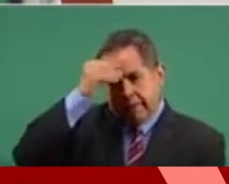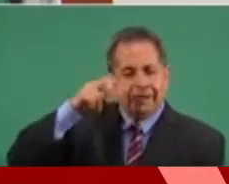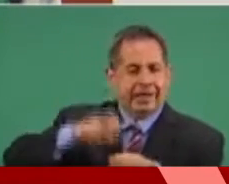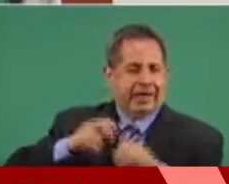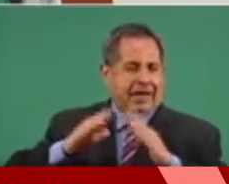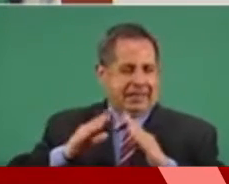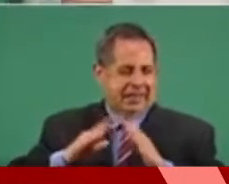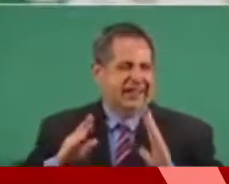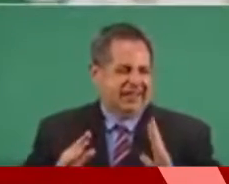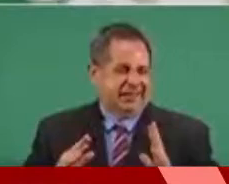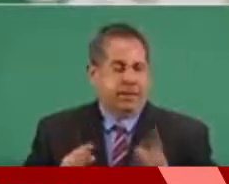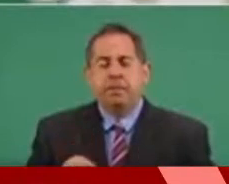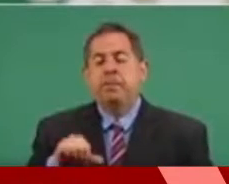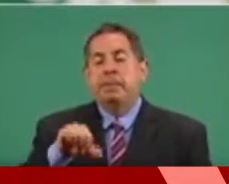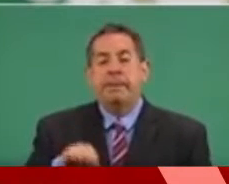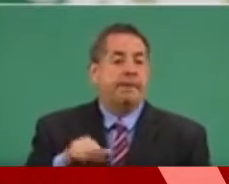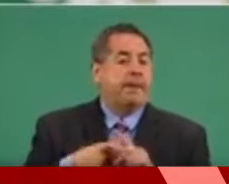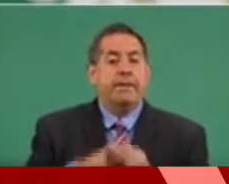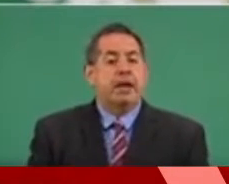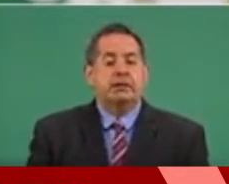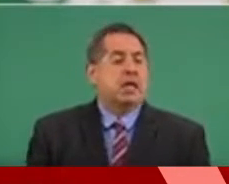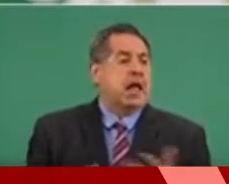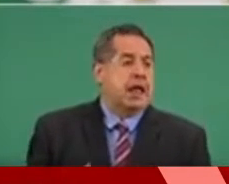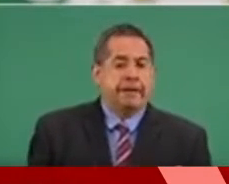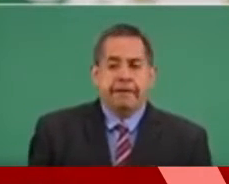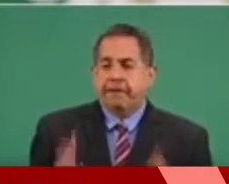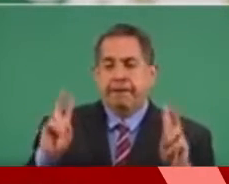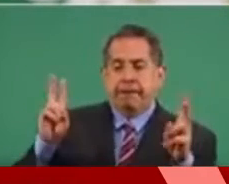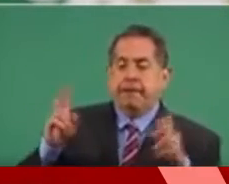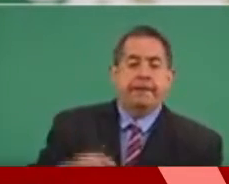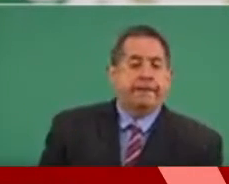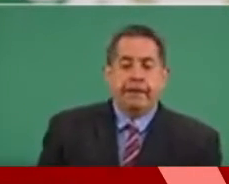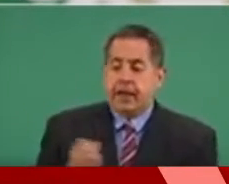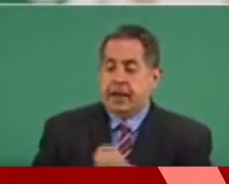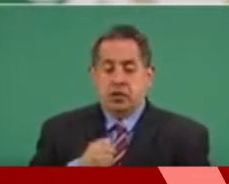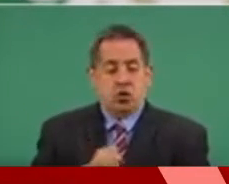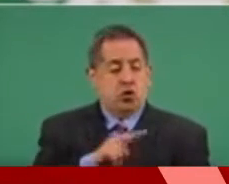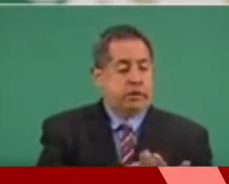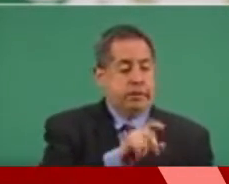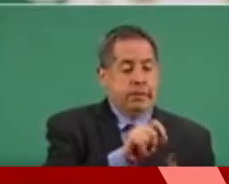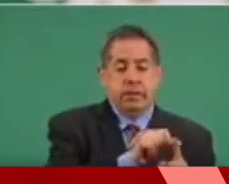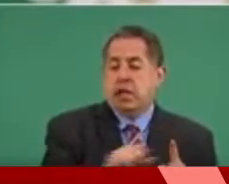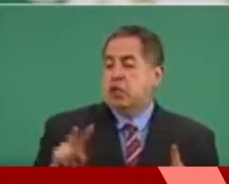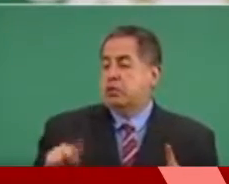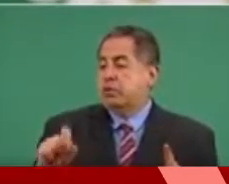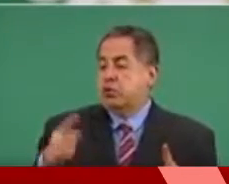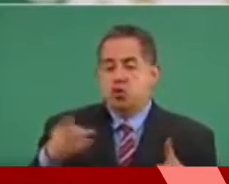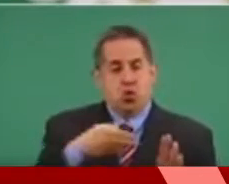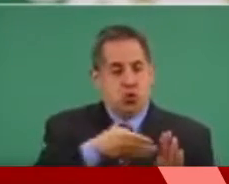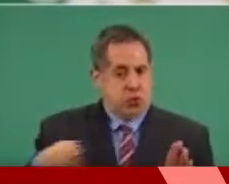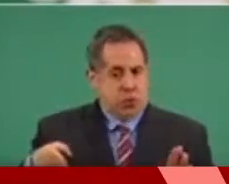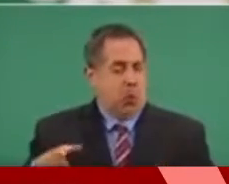se reinician como parte del ciclo escolar 2020 de 2021 y